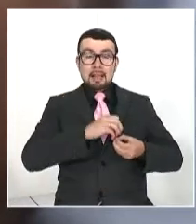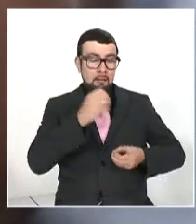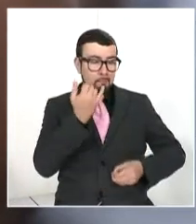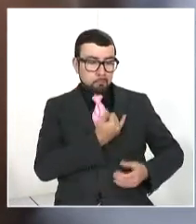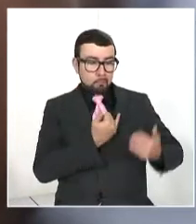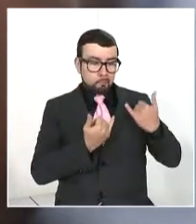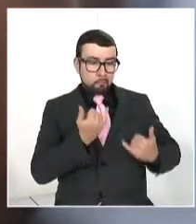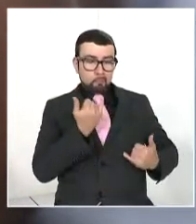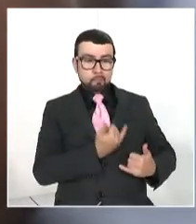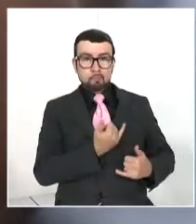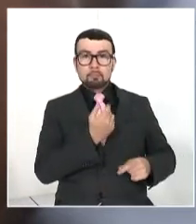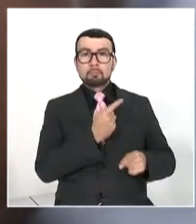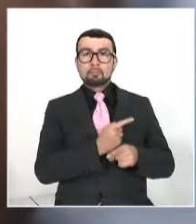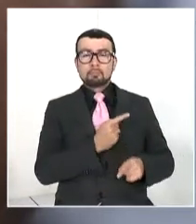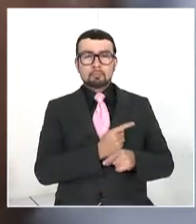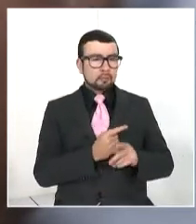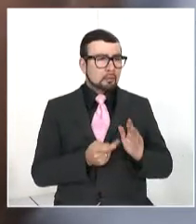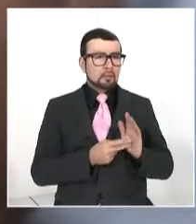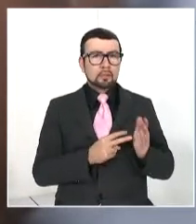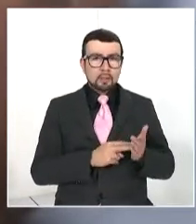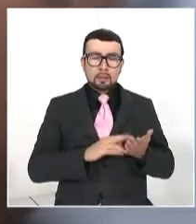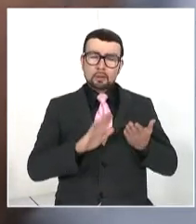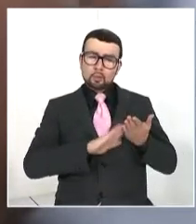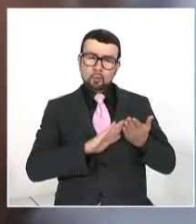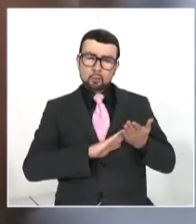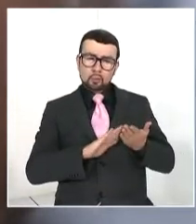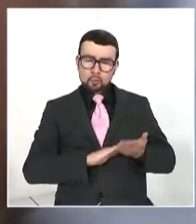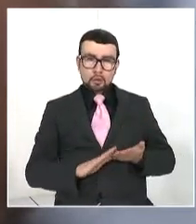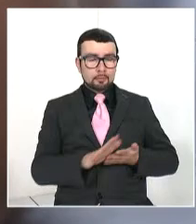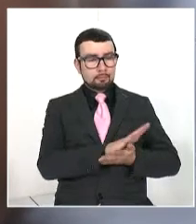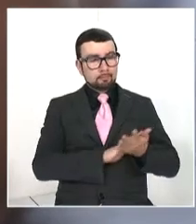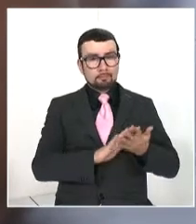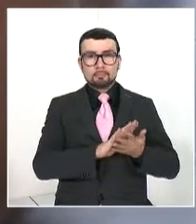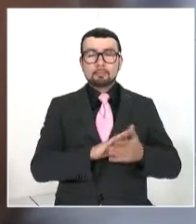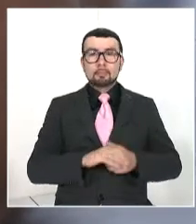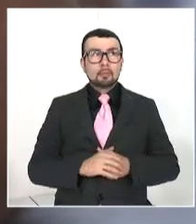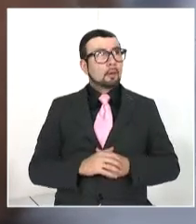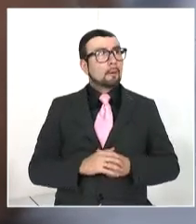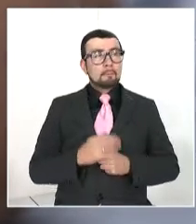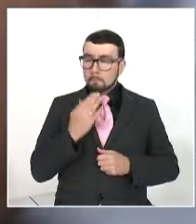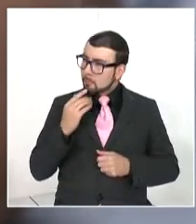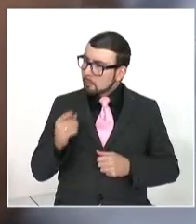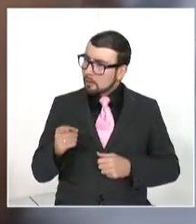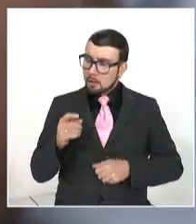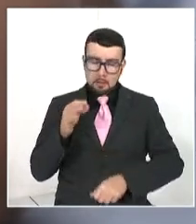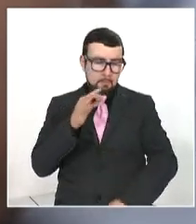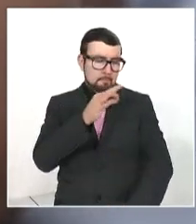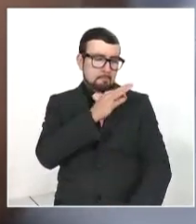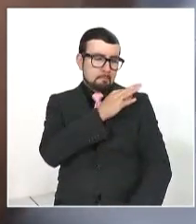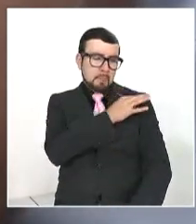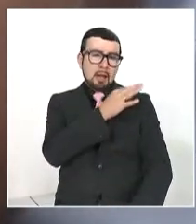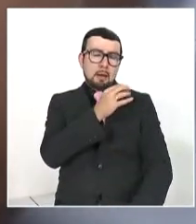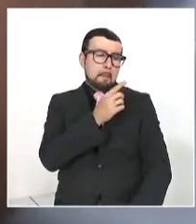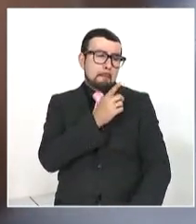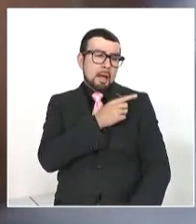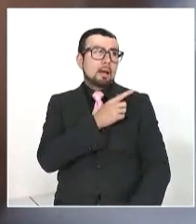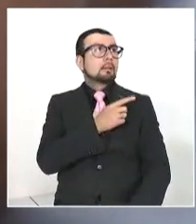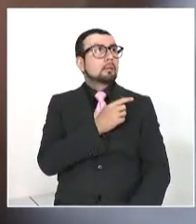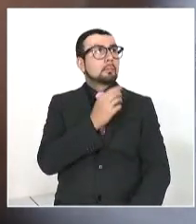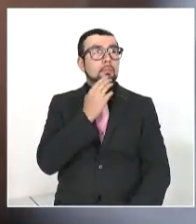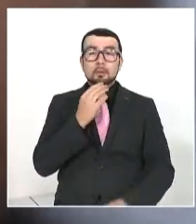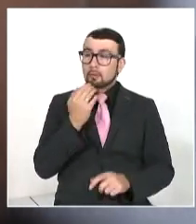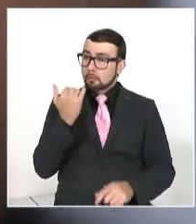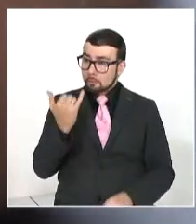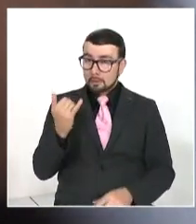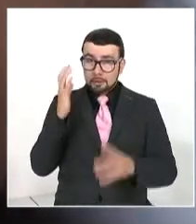de acupuntura, entonces comenzamos a regenerar. Sí, una cosa, él está colocando la aguja aquí en el hombro, pero una vez yo corro la cabeza del doctor